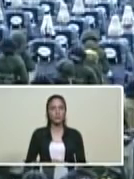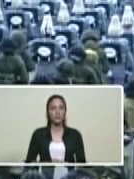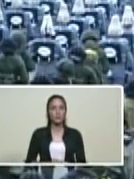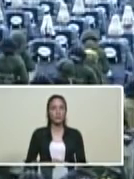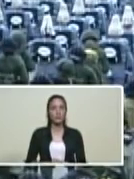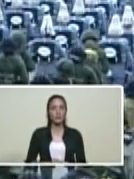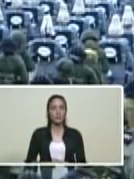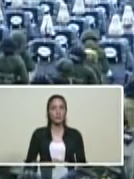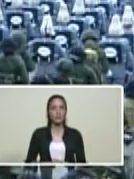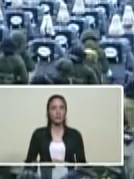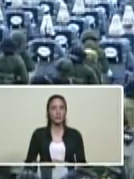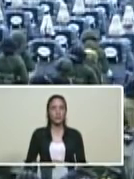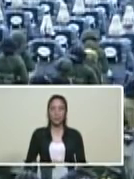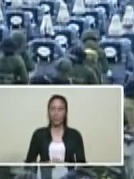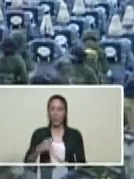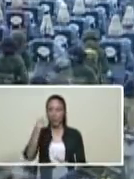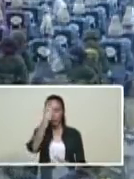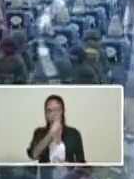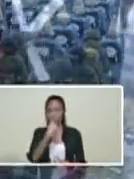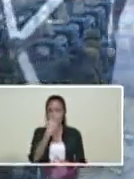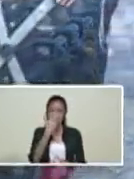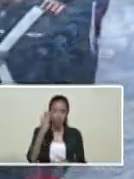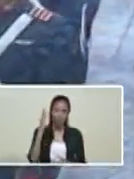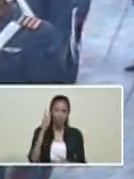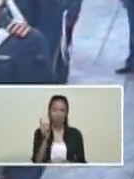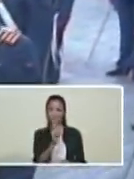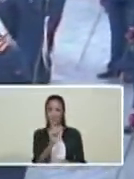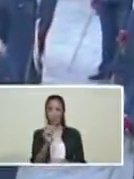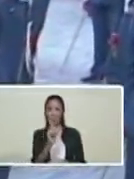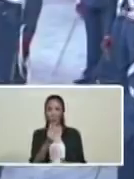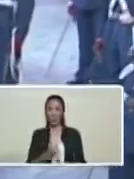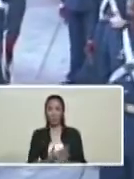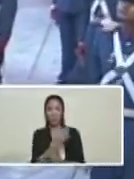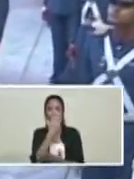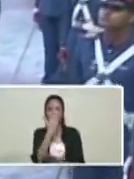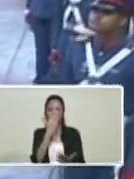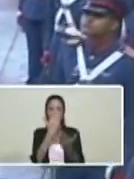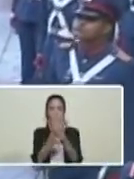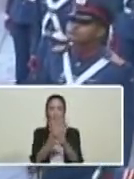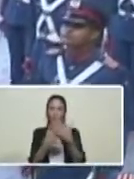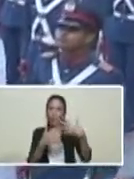que de una sola cara ante el imperialismo agresor